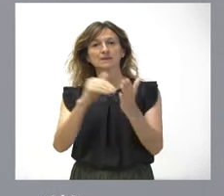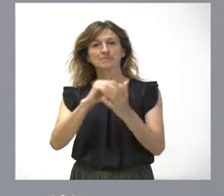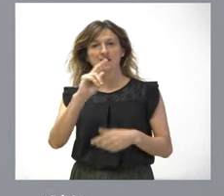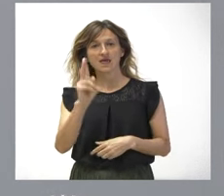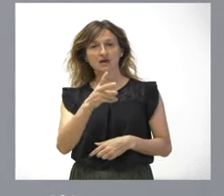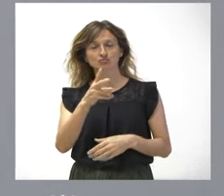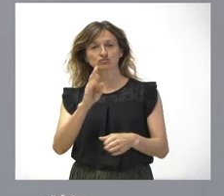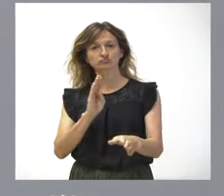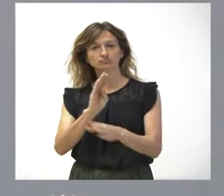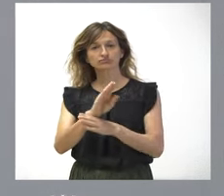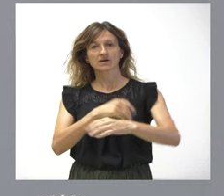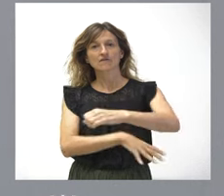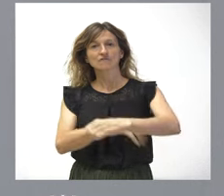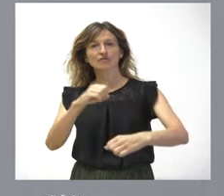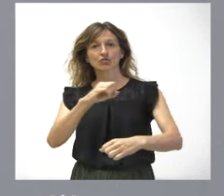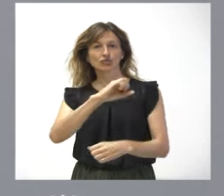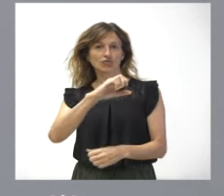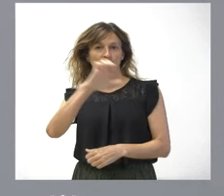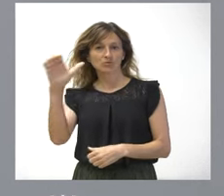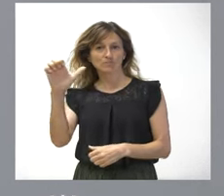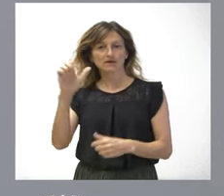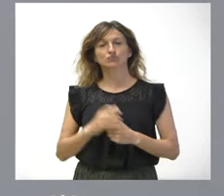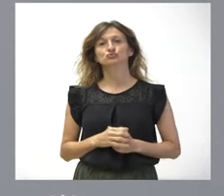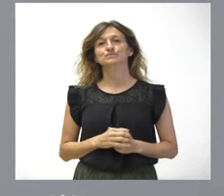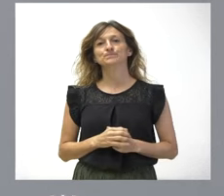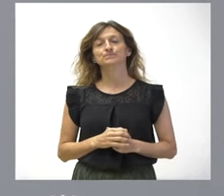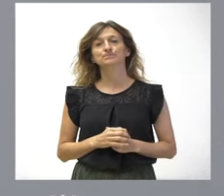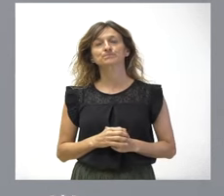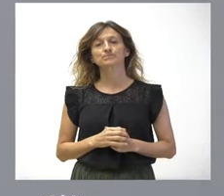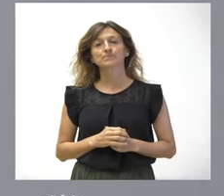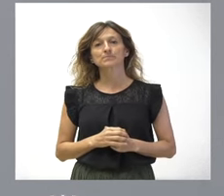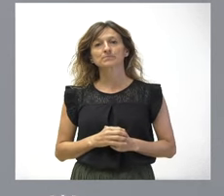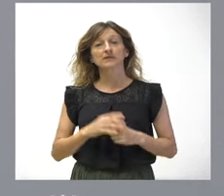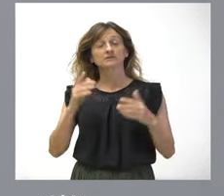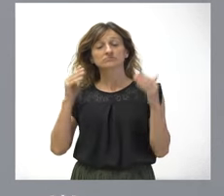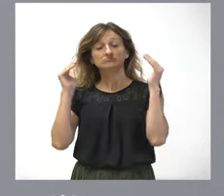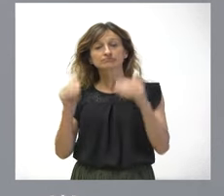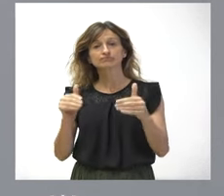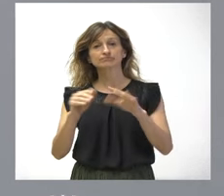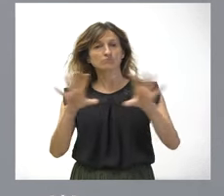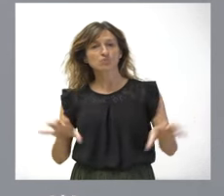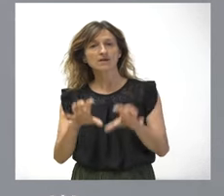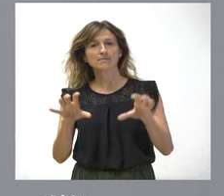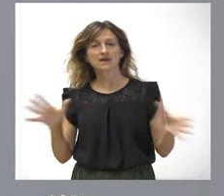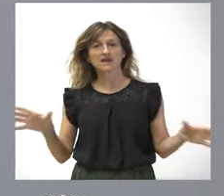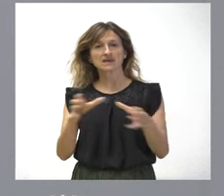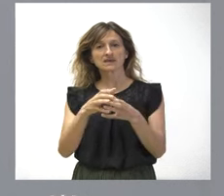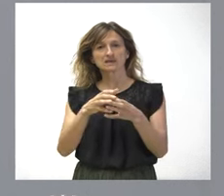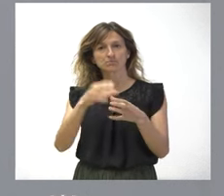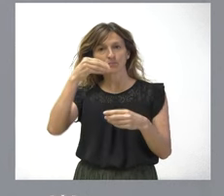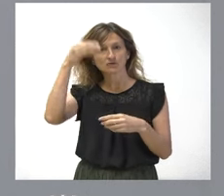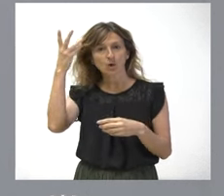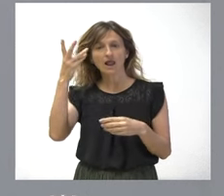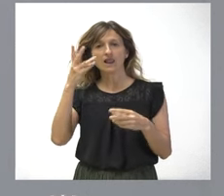financia también con fondos europeos de la nueva generación son fundamentalmente para mobiliario equipos virtuales de simulación para